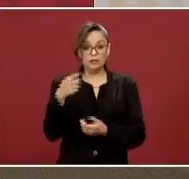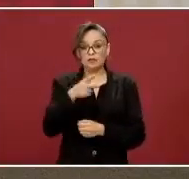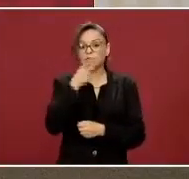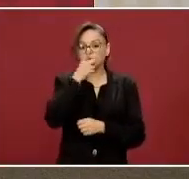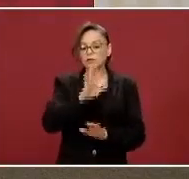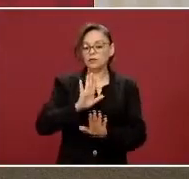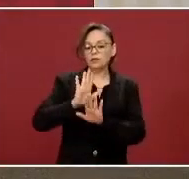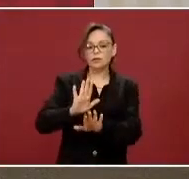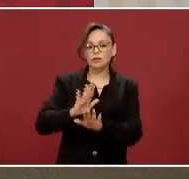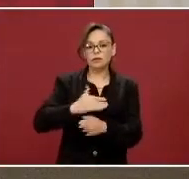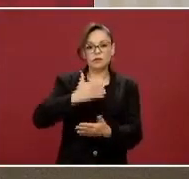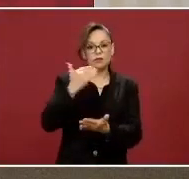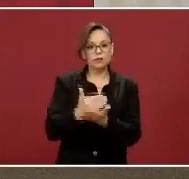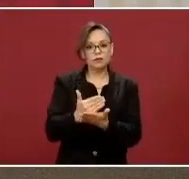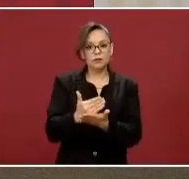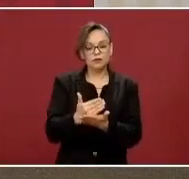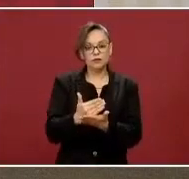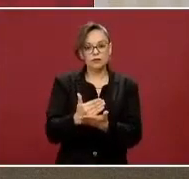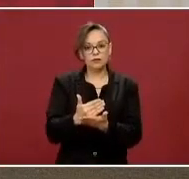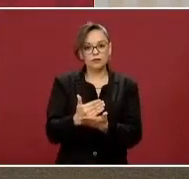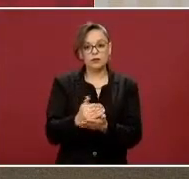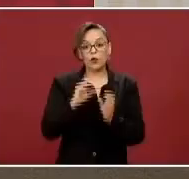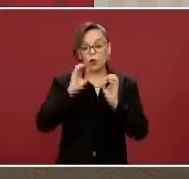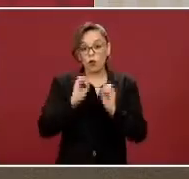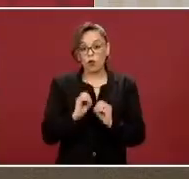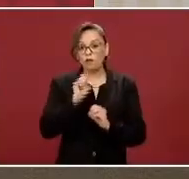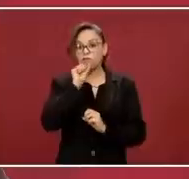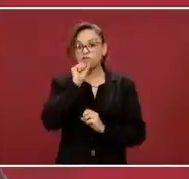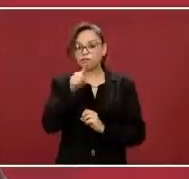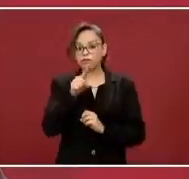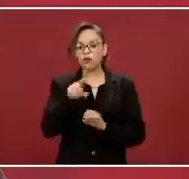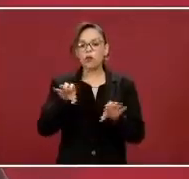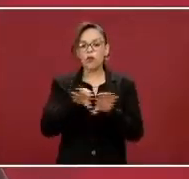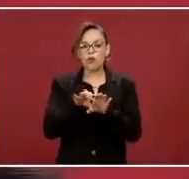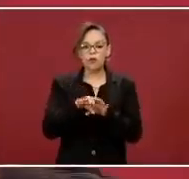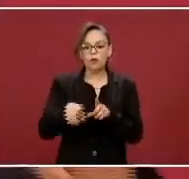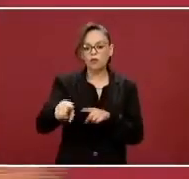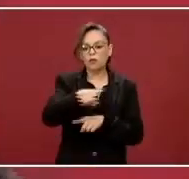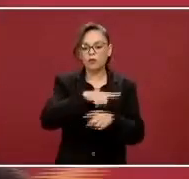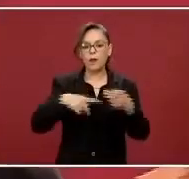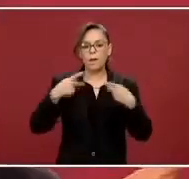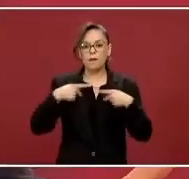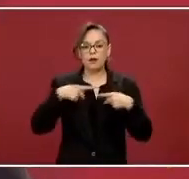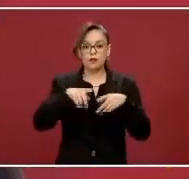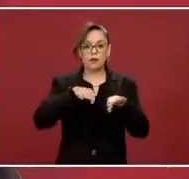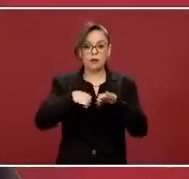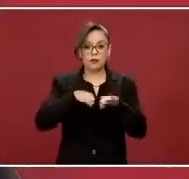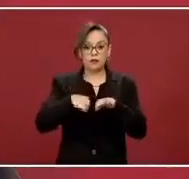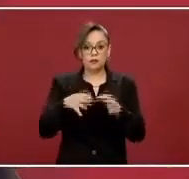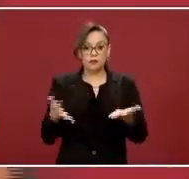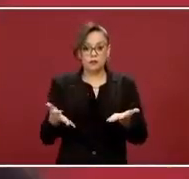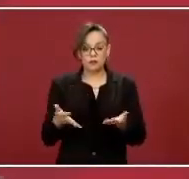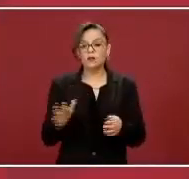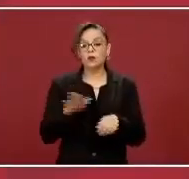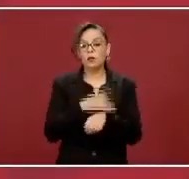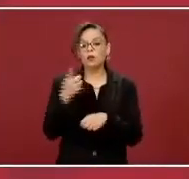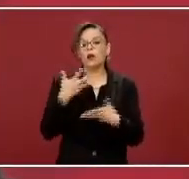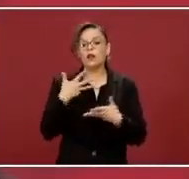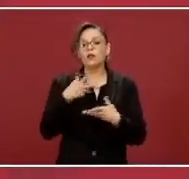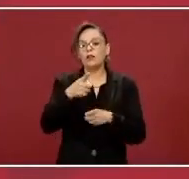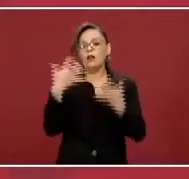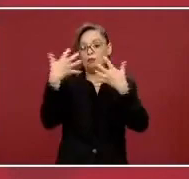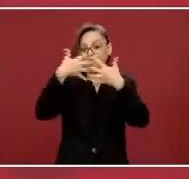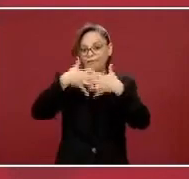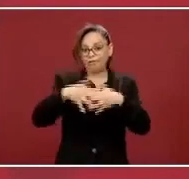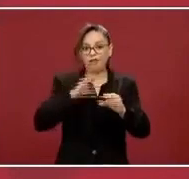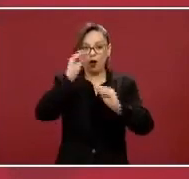técnicos o bien organizar su fuerza de trabajo. Hay trabajos que no se pueden llevar a la casa, El trabajo manufacturero pues se